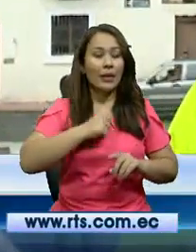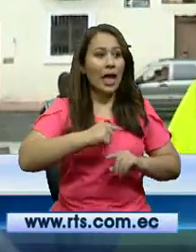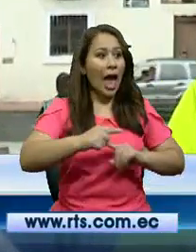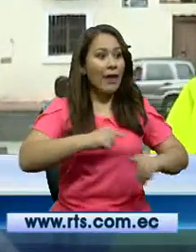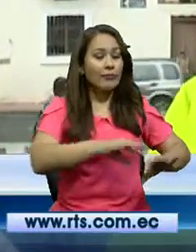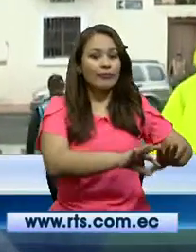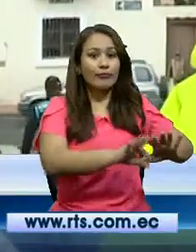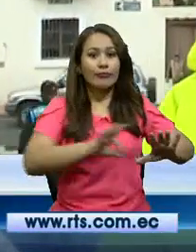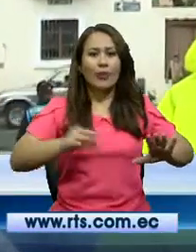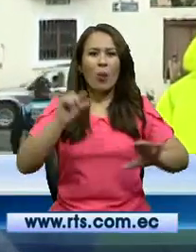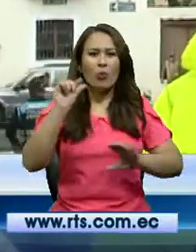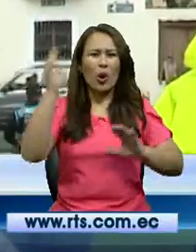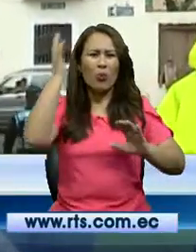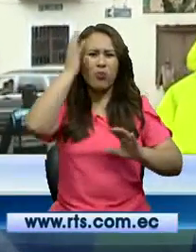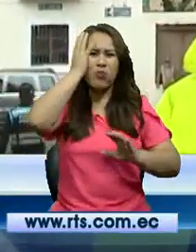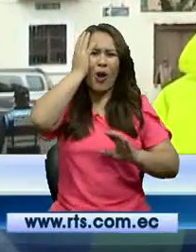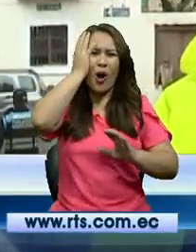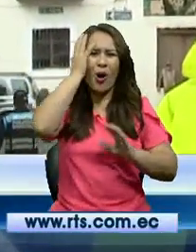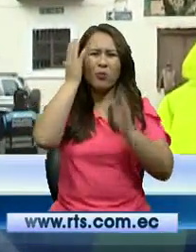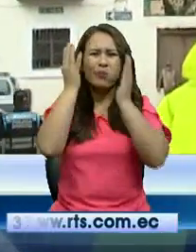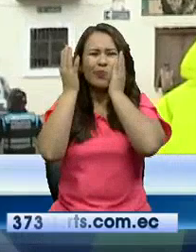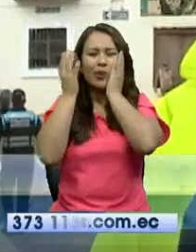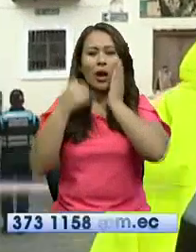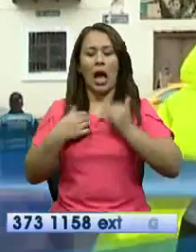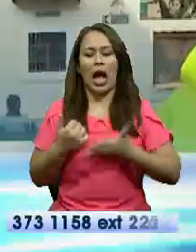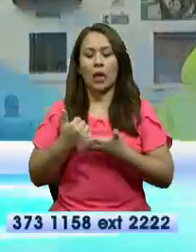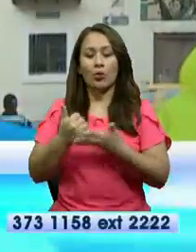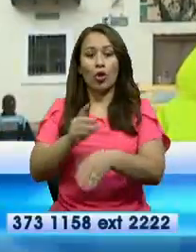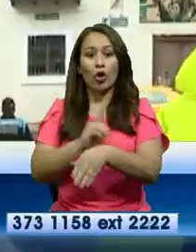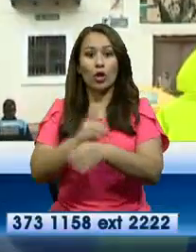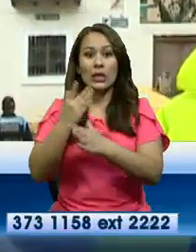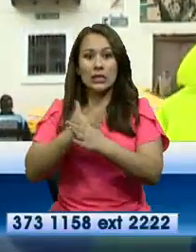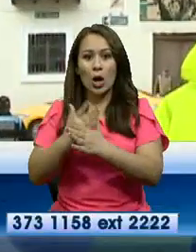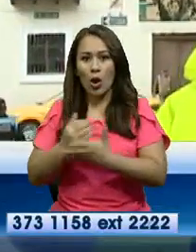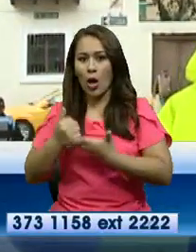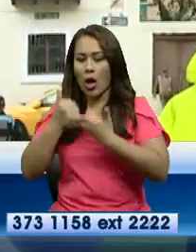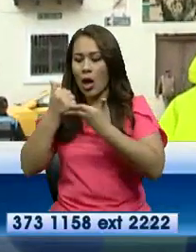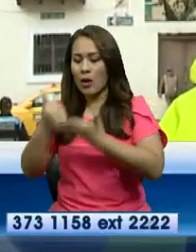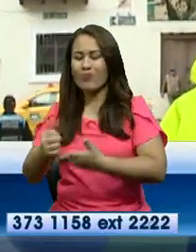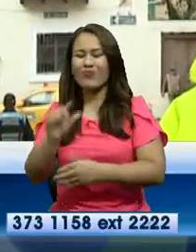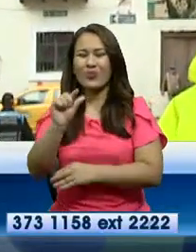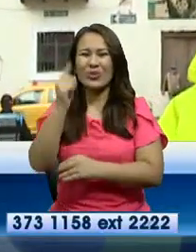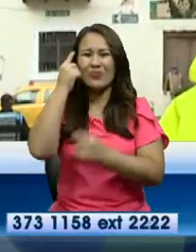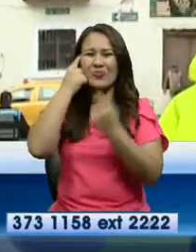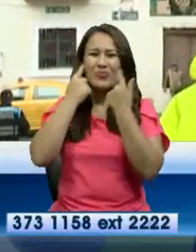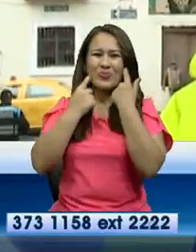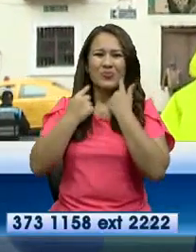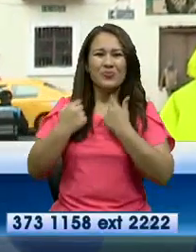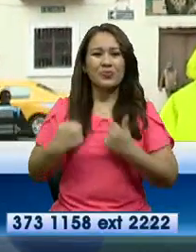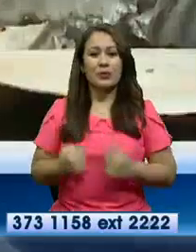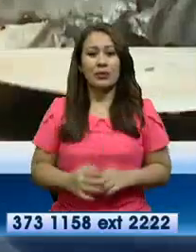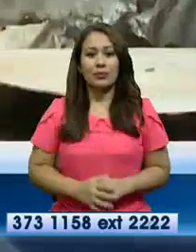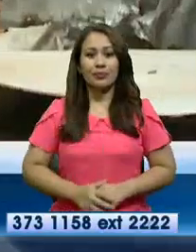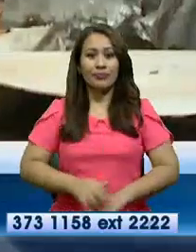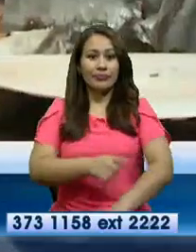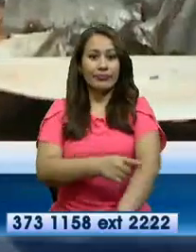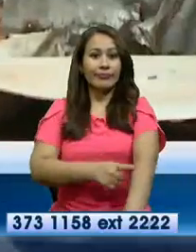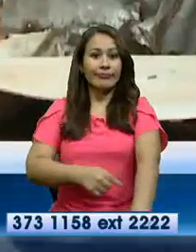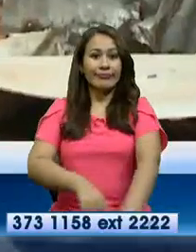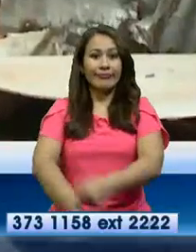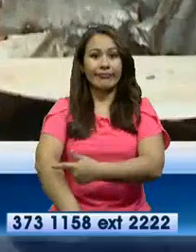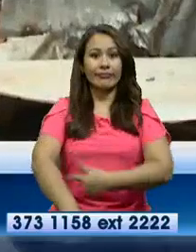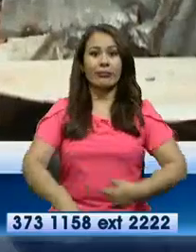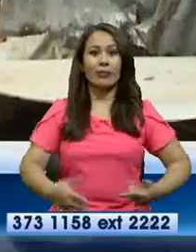con policontusiones. Se les ha brindado el apoyo psicológico necesario. Ellos tienen lesiones leves en tejidos blandos. Este